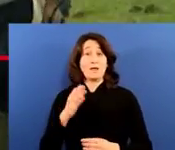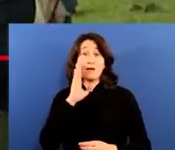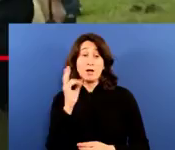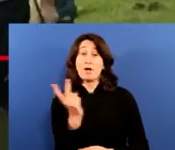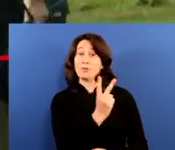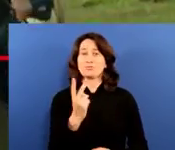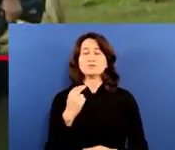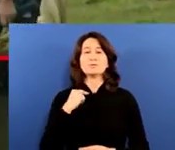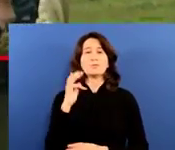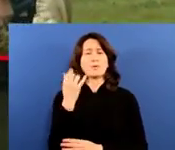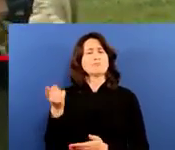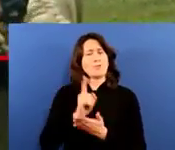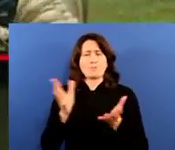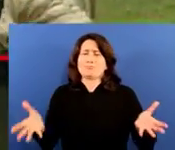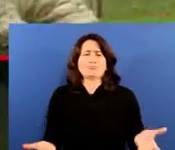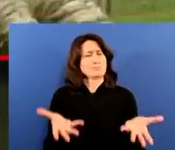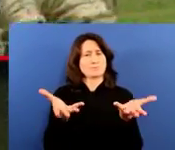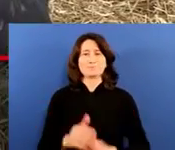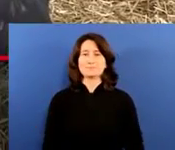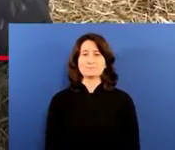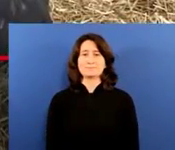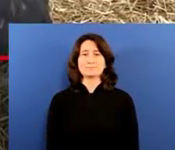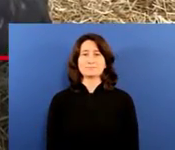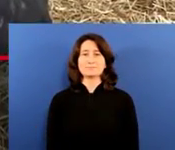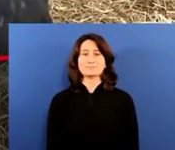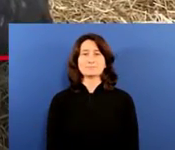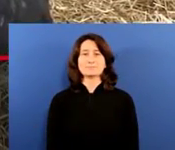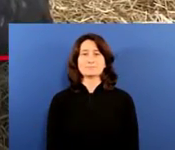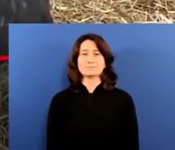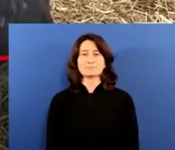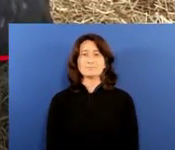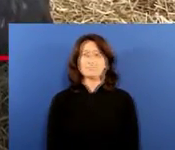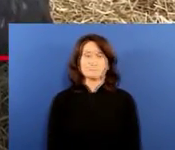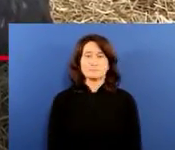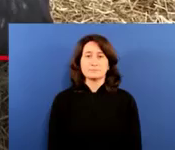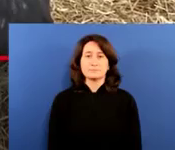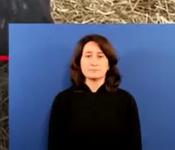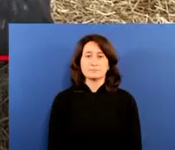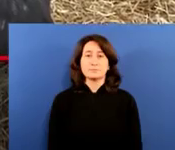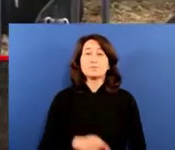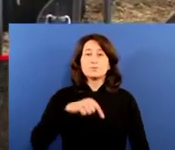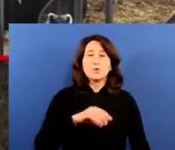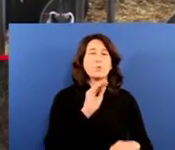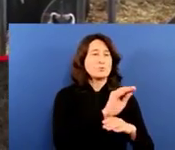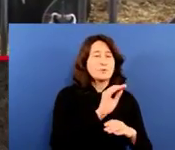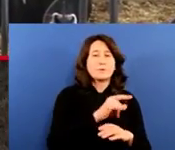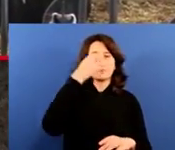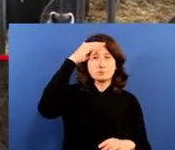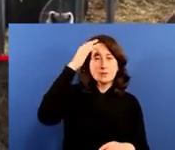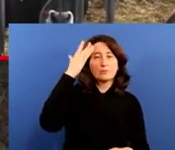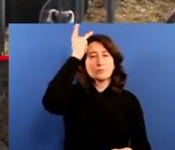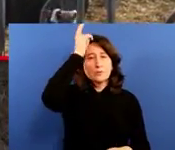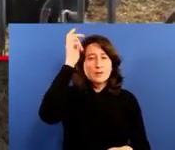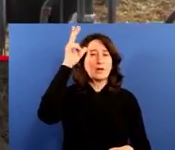agricultura, la Diputación destina 270.000 euros de ayudas a las razas autóctonas en regímenes extensivos como son